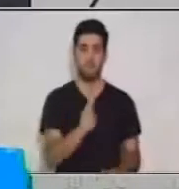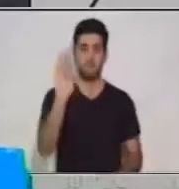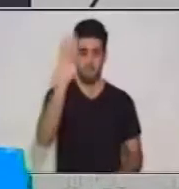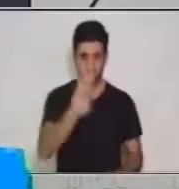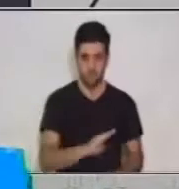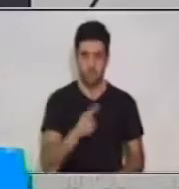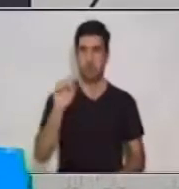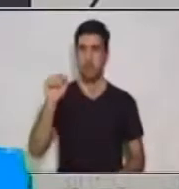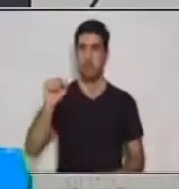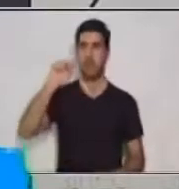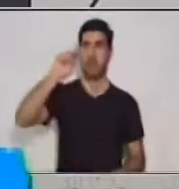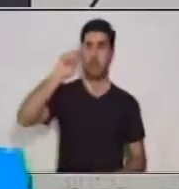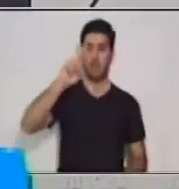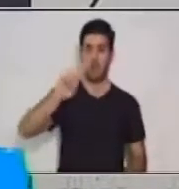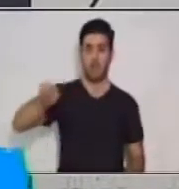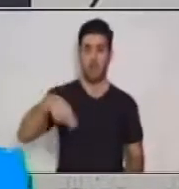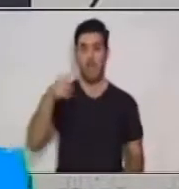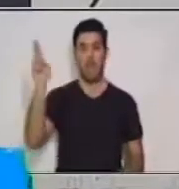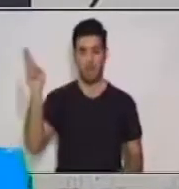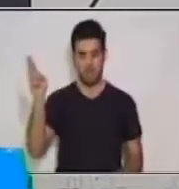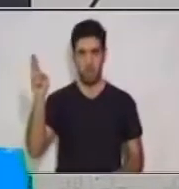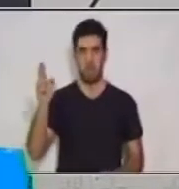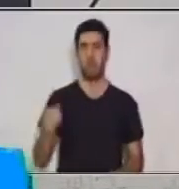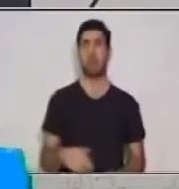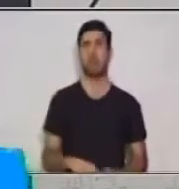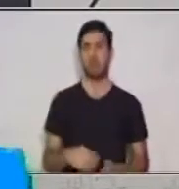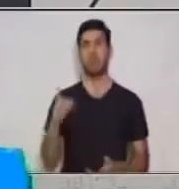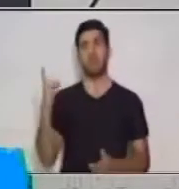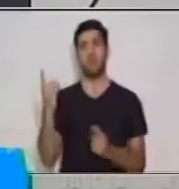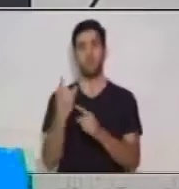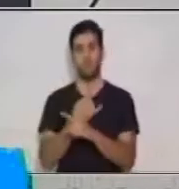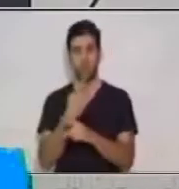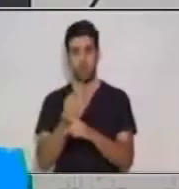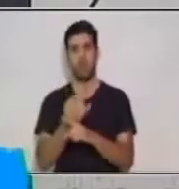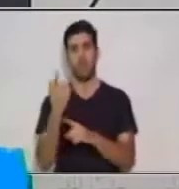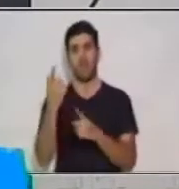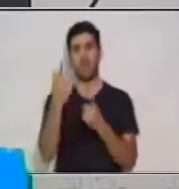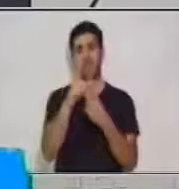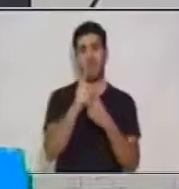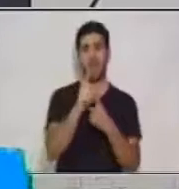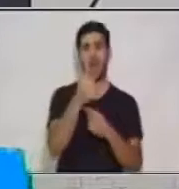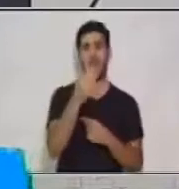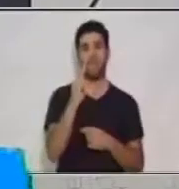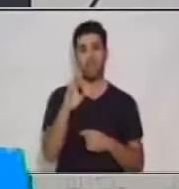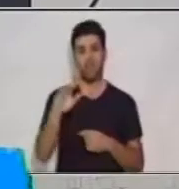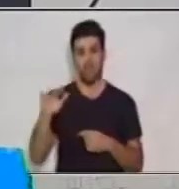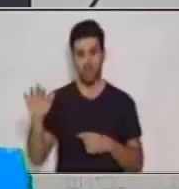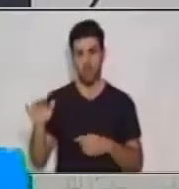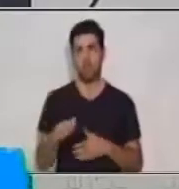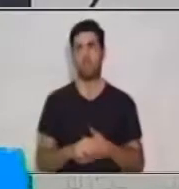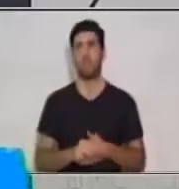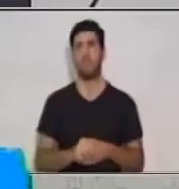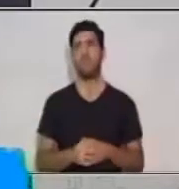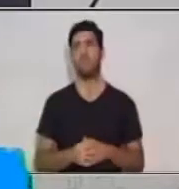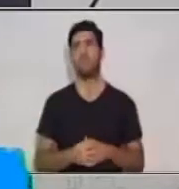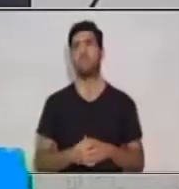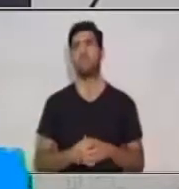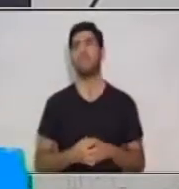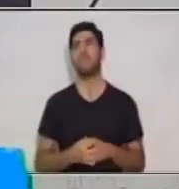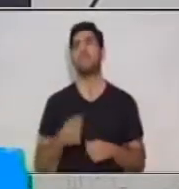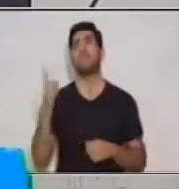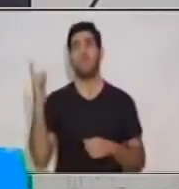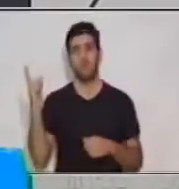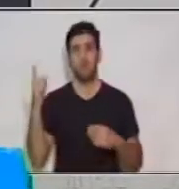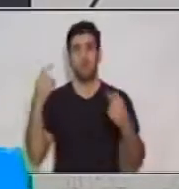beta, gamma. Y se utilizan letras del alfabeto griego. Los lados